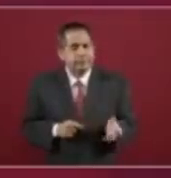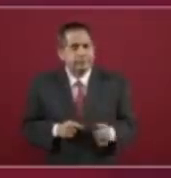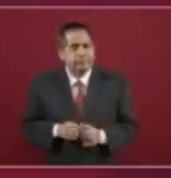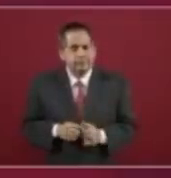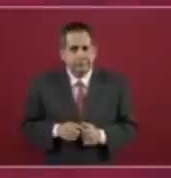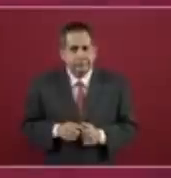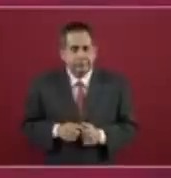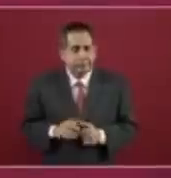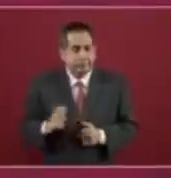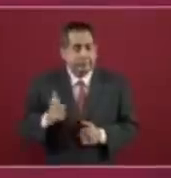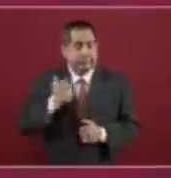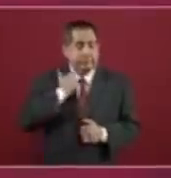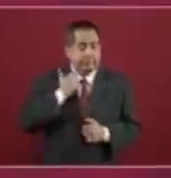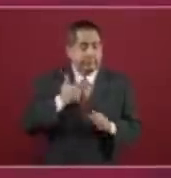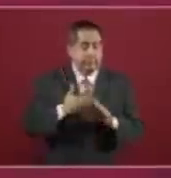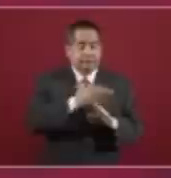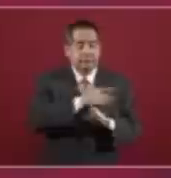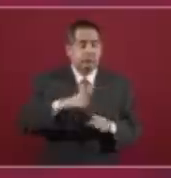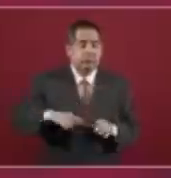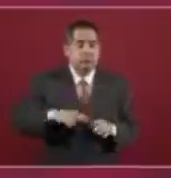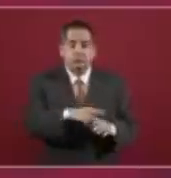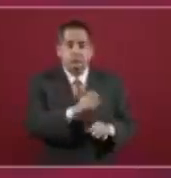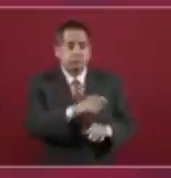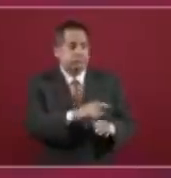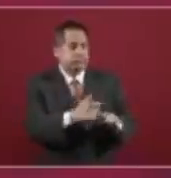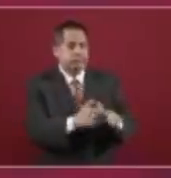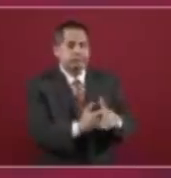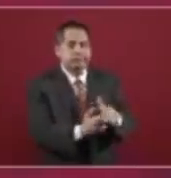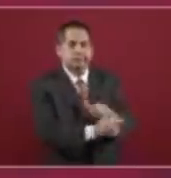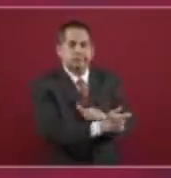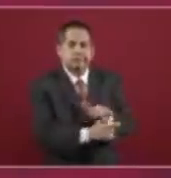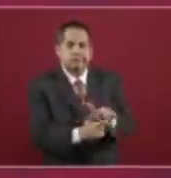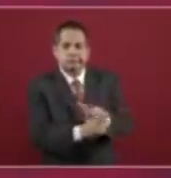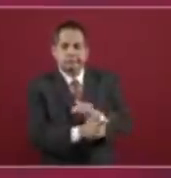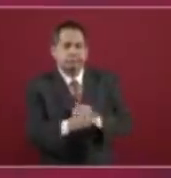en el anterior gobierno recibieron dinero